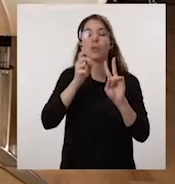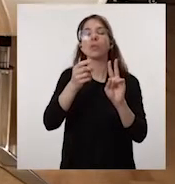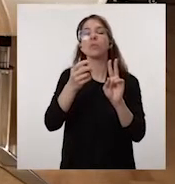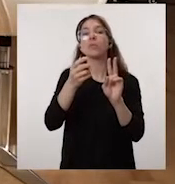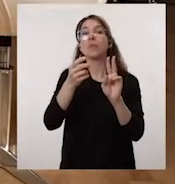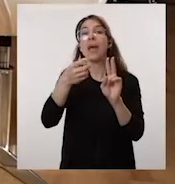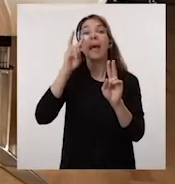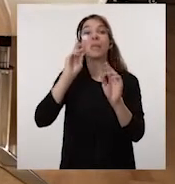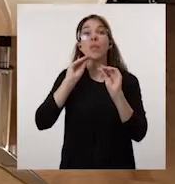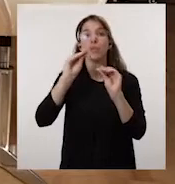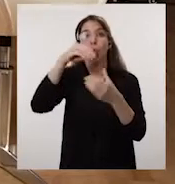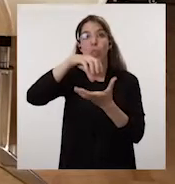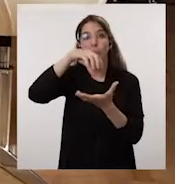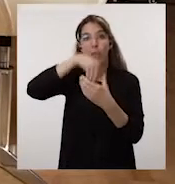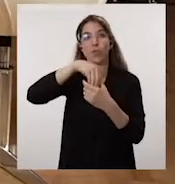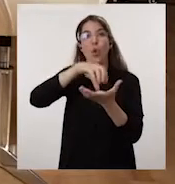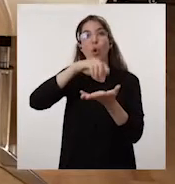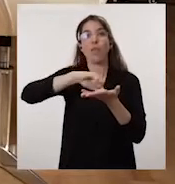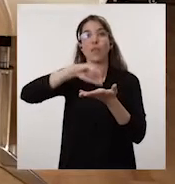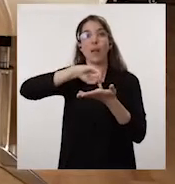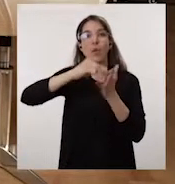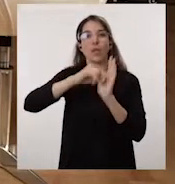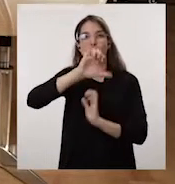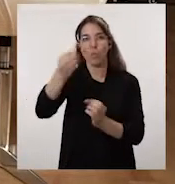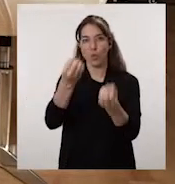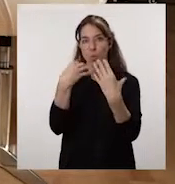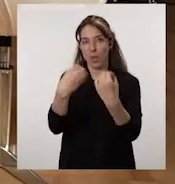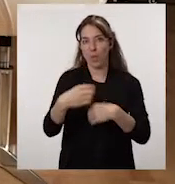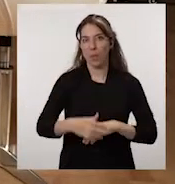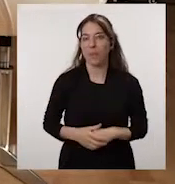experiencia con la oficina de proyectos europeos vamos con manuel